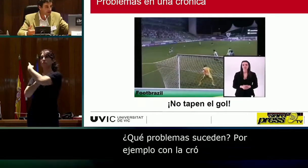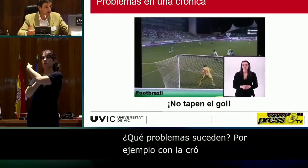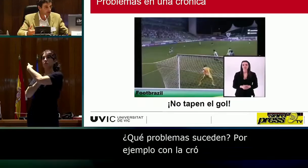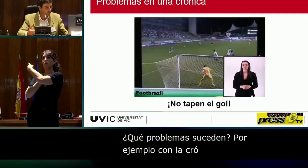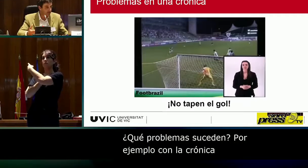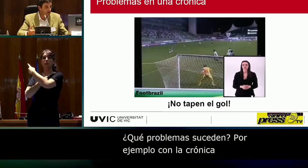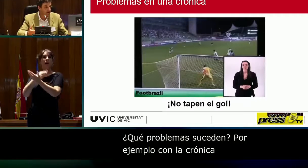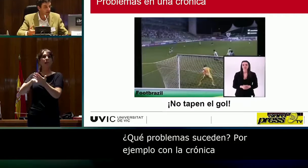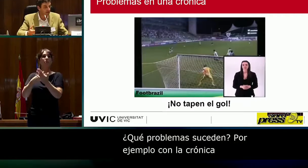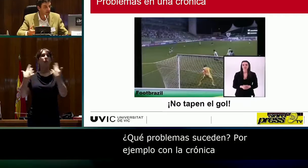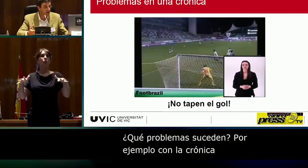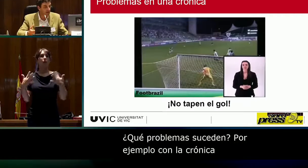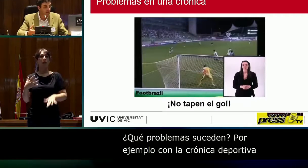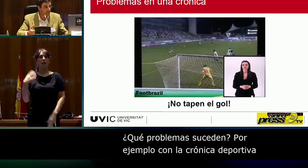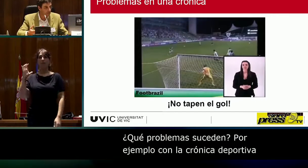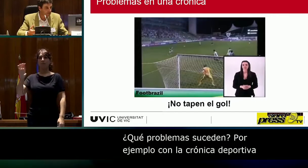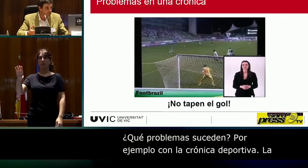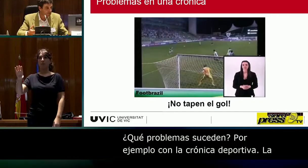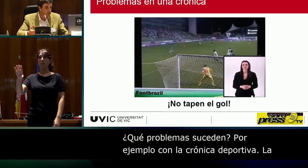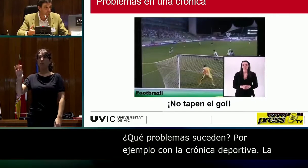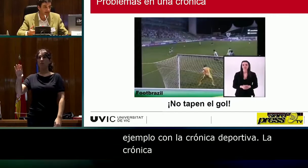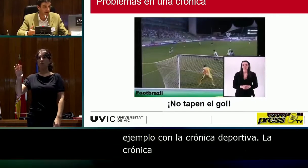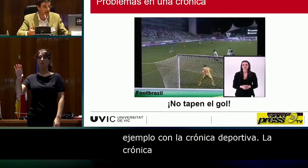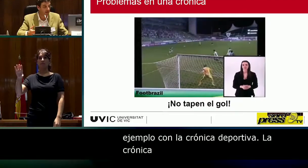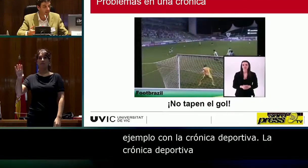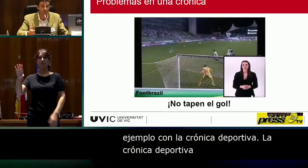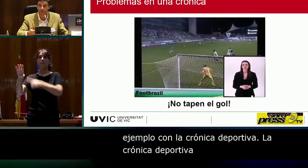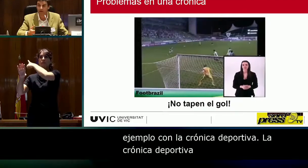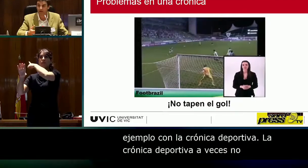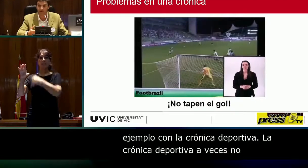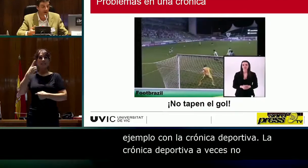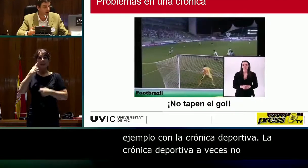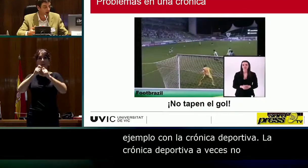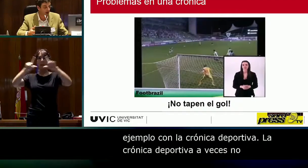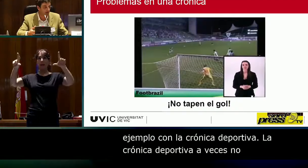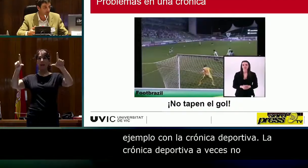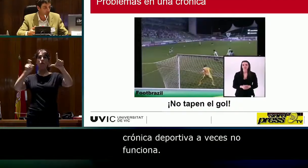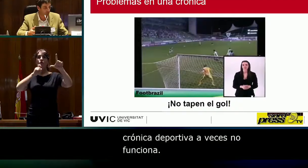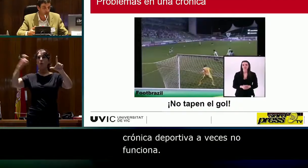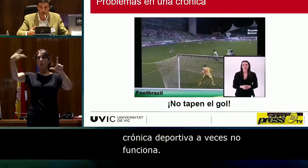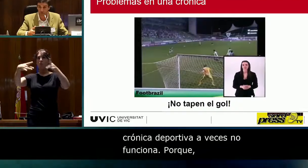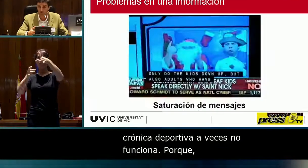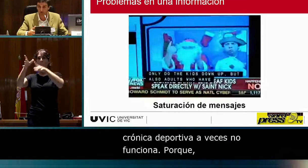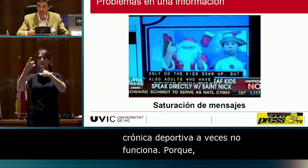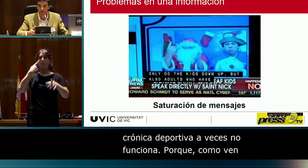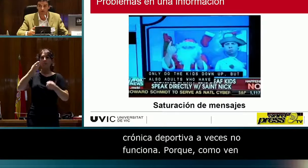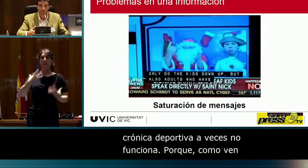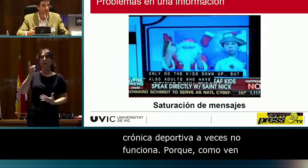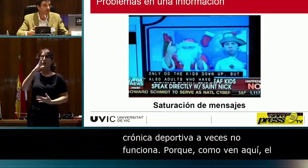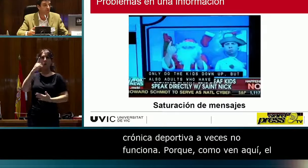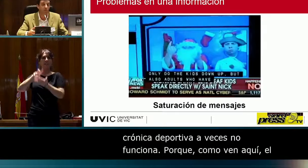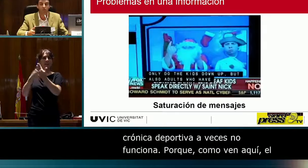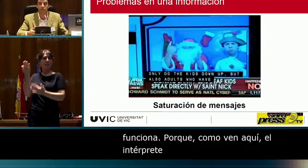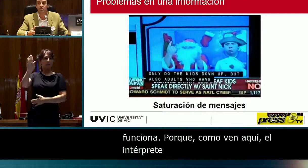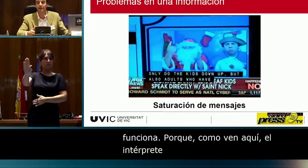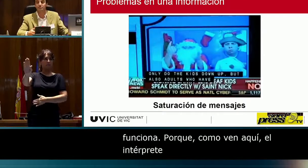está situado en un extremo de la pantalla y no se puede ver la jugada, no se puede ver el gol. Otras